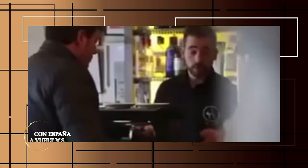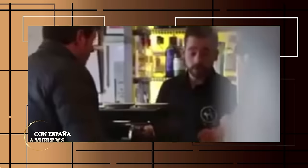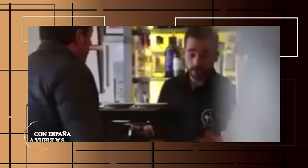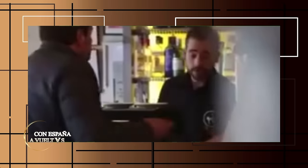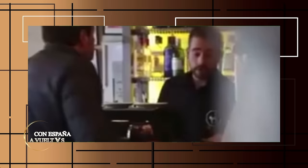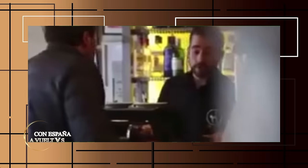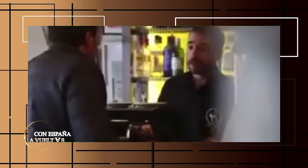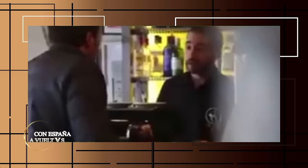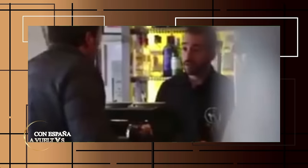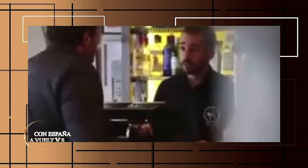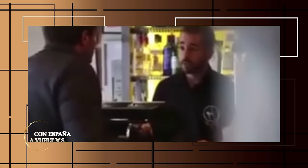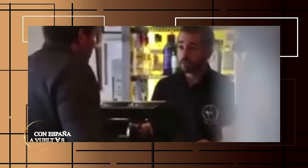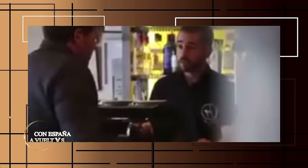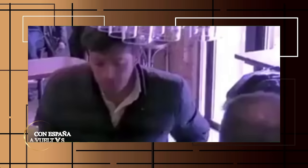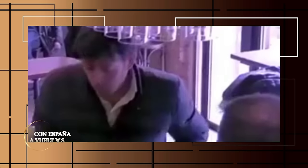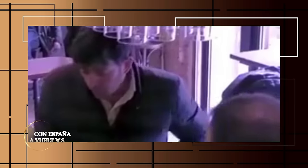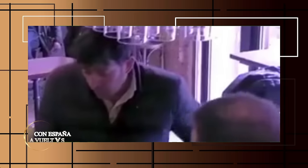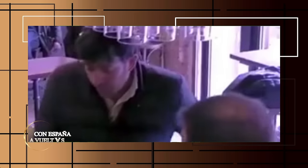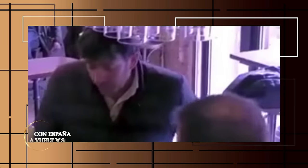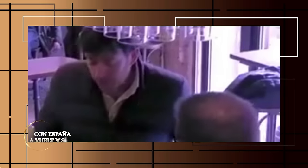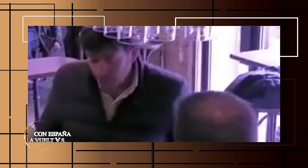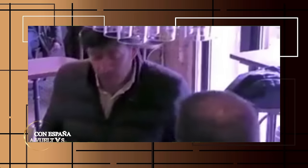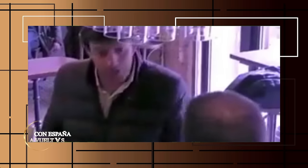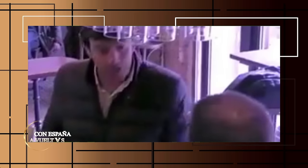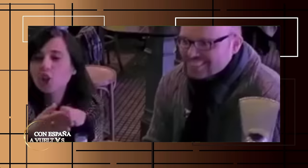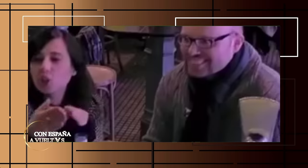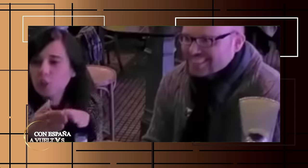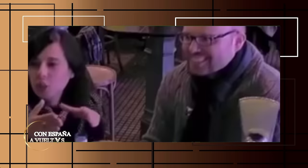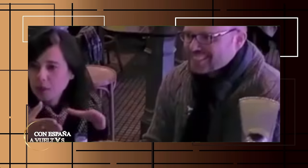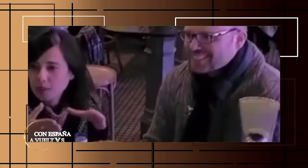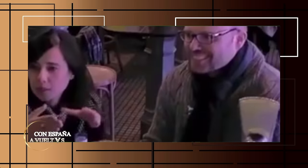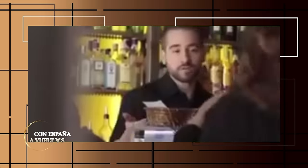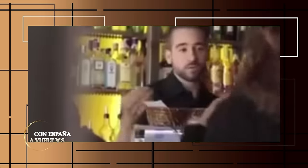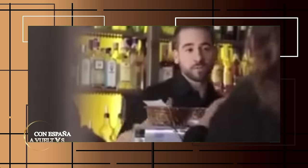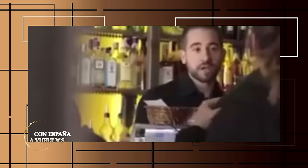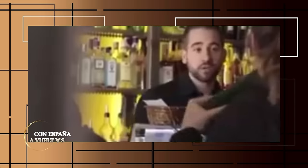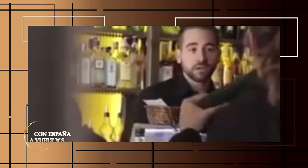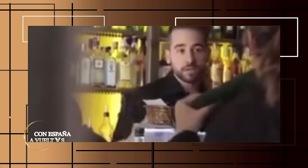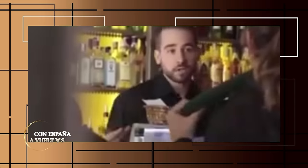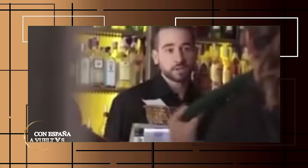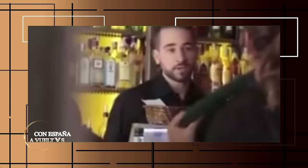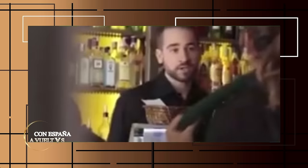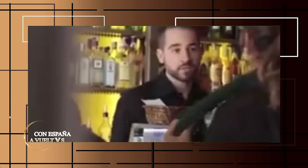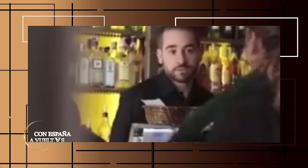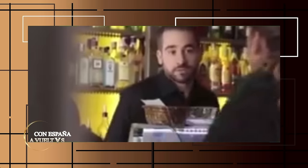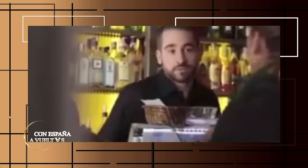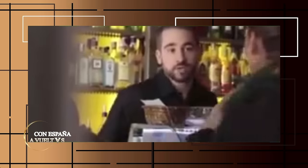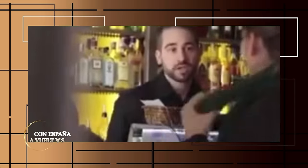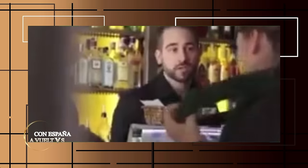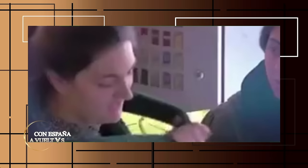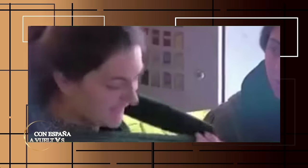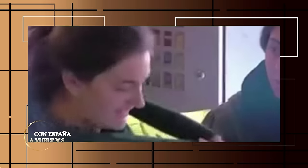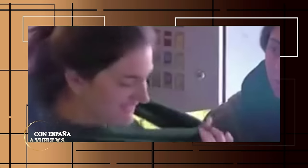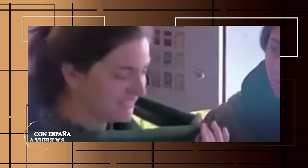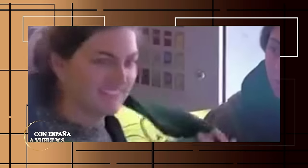pago. Bueno, pues entonces le tendré que quitar la copa porque tiene que... No, no me la quites, ¿por qué? Pues no, te lo voy a pagar. Cuando lo paga uno, tendrá que pagar a otra persona. Esto es